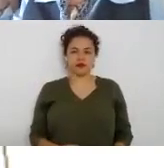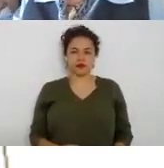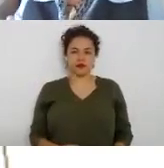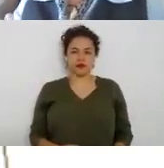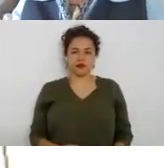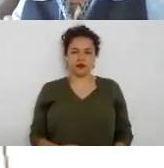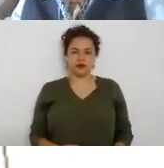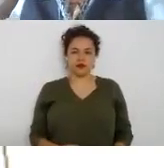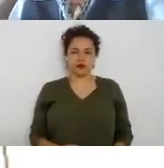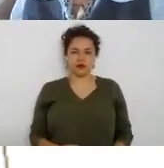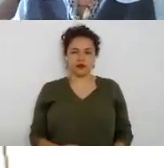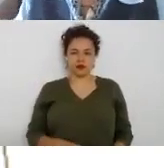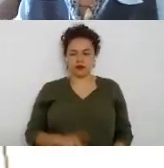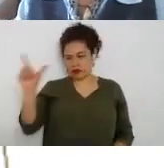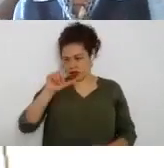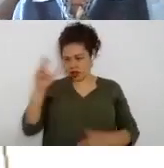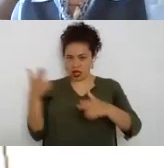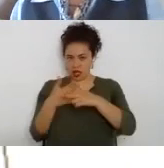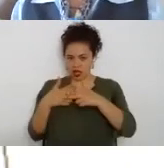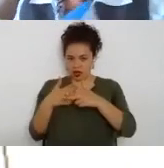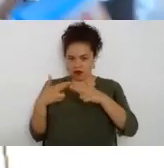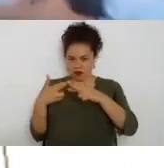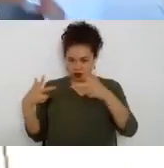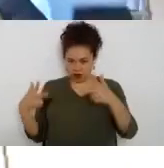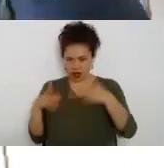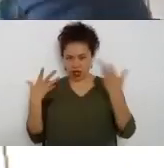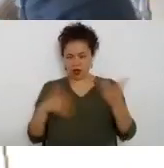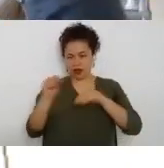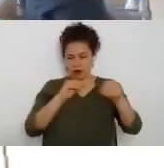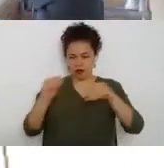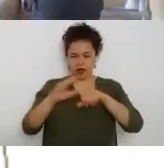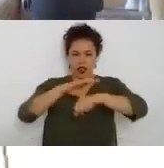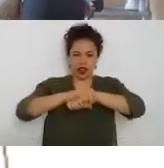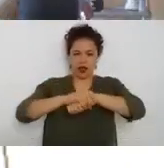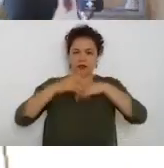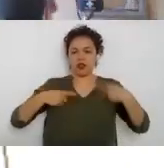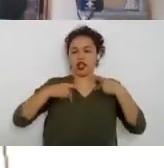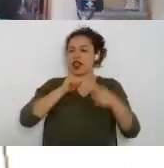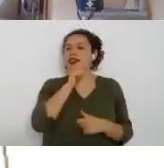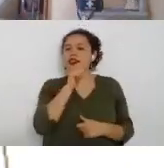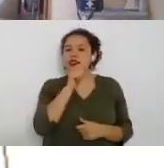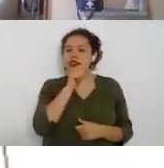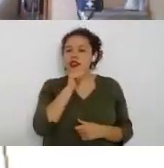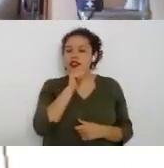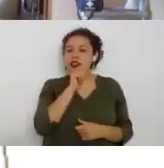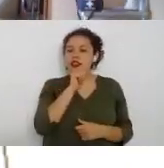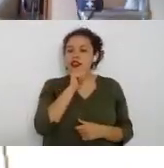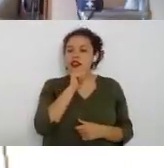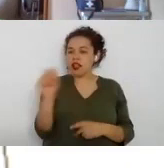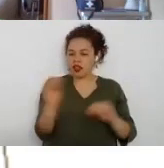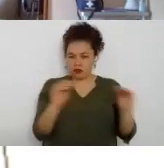Cuando hablábamos de fracturas, hablamos principalmente de inmovilizar a la víctima. ¿Qué nos podíamos